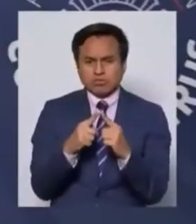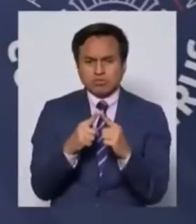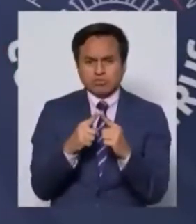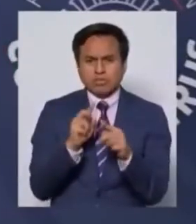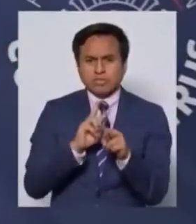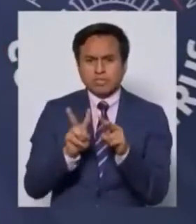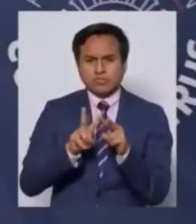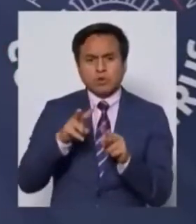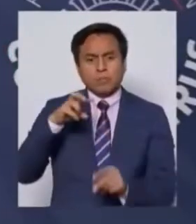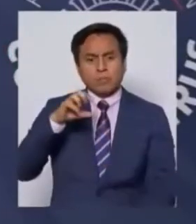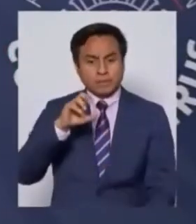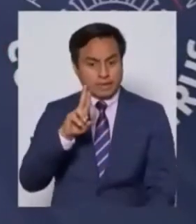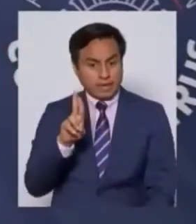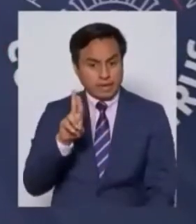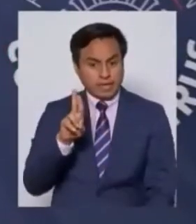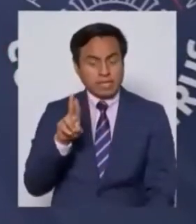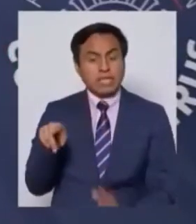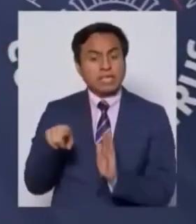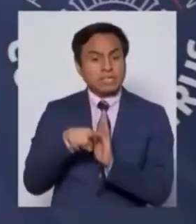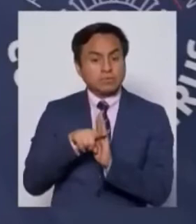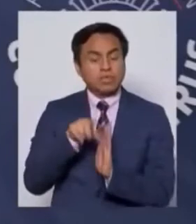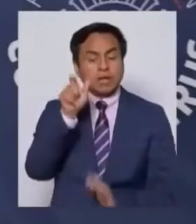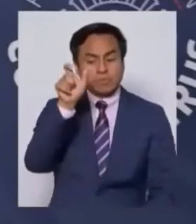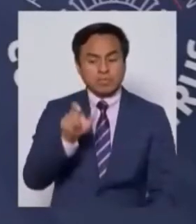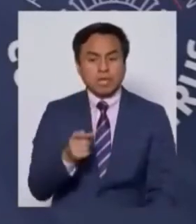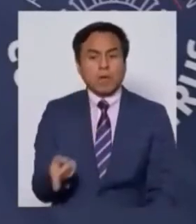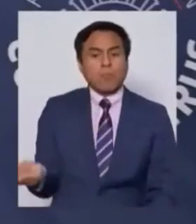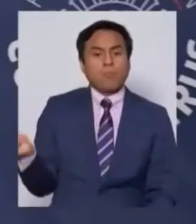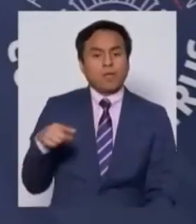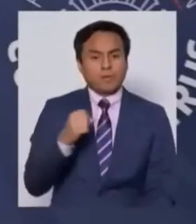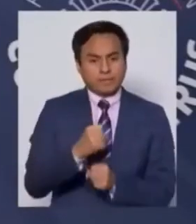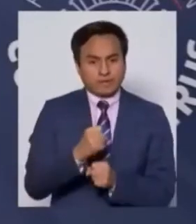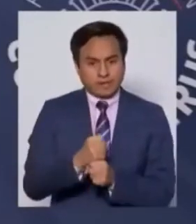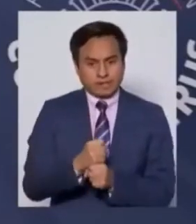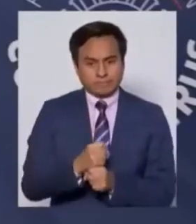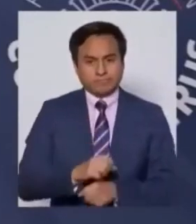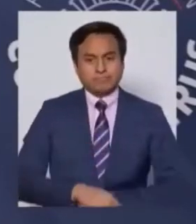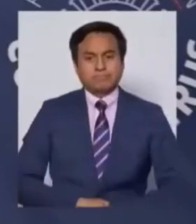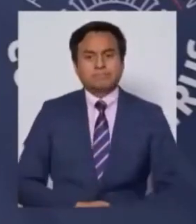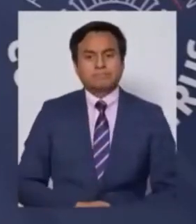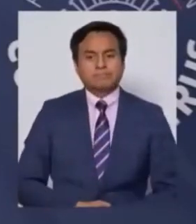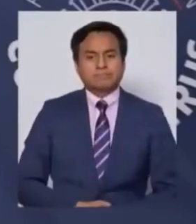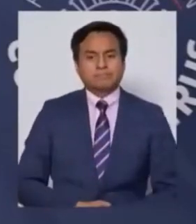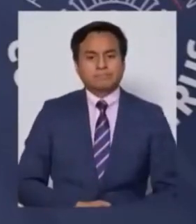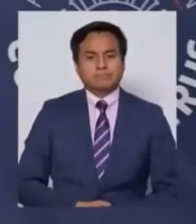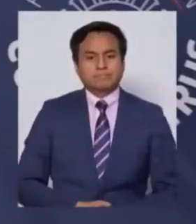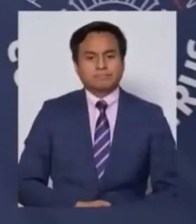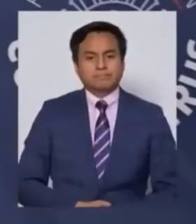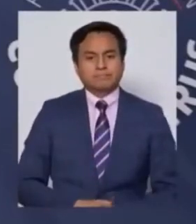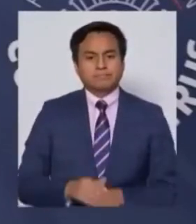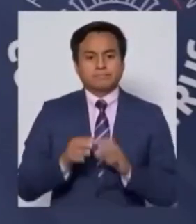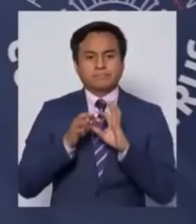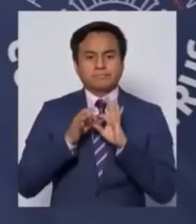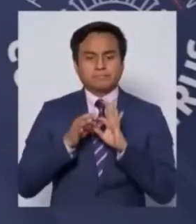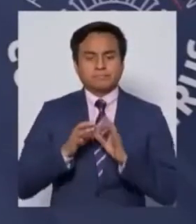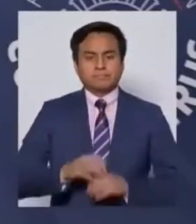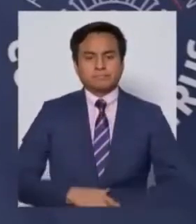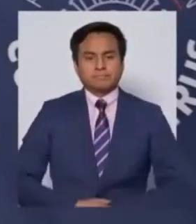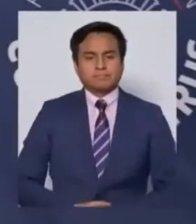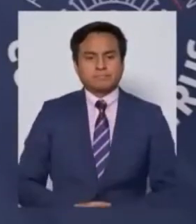se realiza PCR, siendo este negativo, la persona vuelve a trabajar. Muchas gracias.